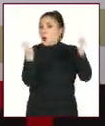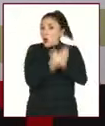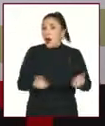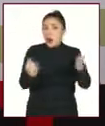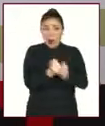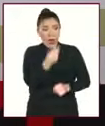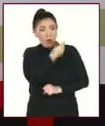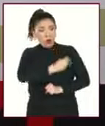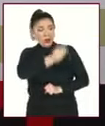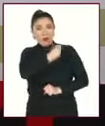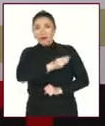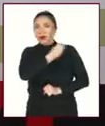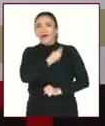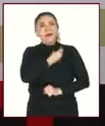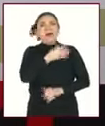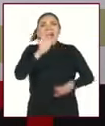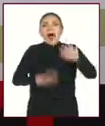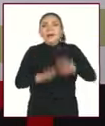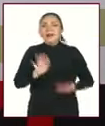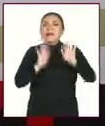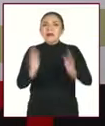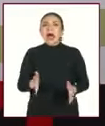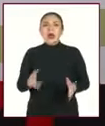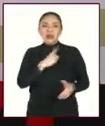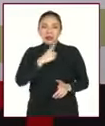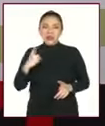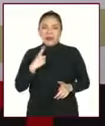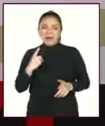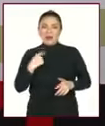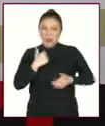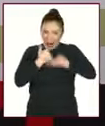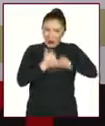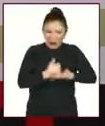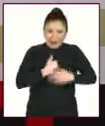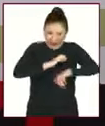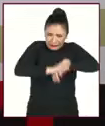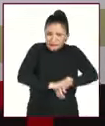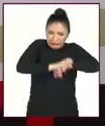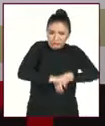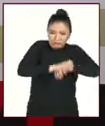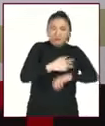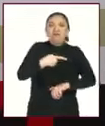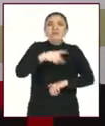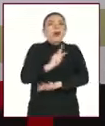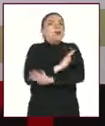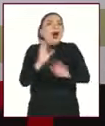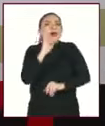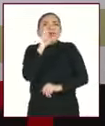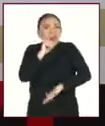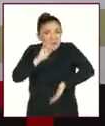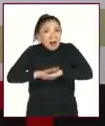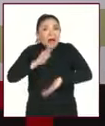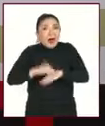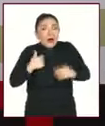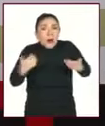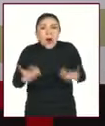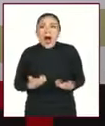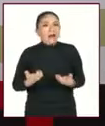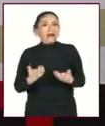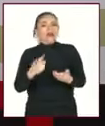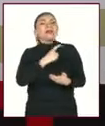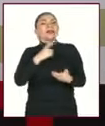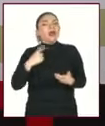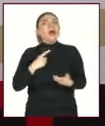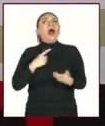donde nosotros tenemos que decidir hasta dónde llegan nuestras capacidades. Siempre tenemos que tener en